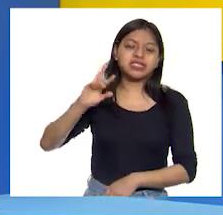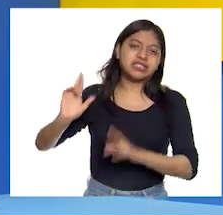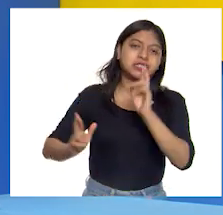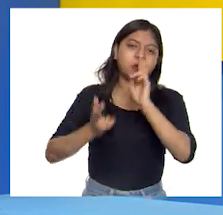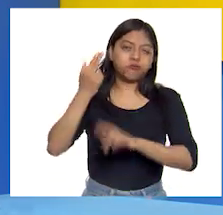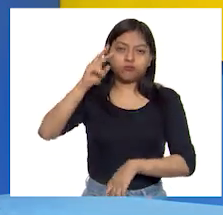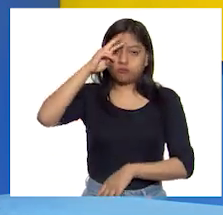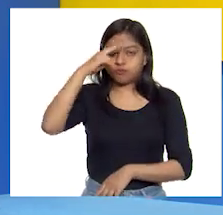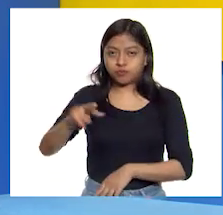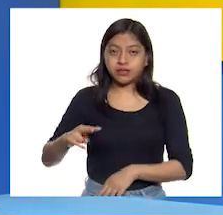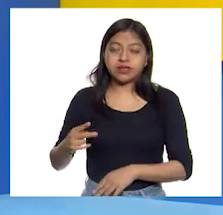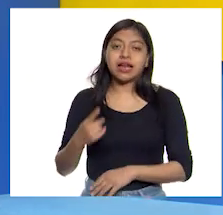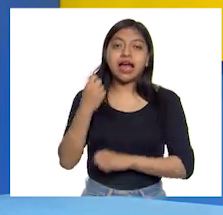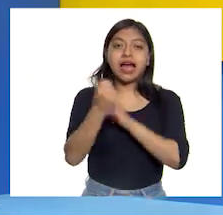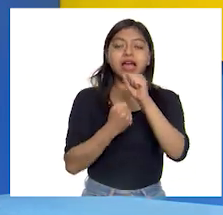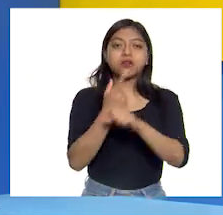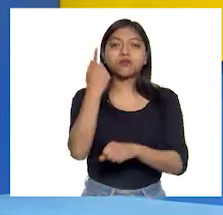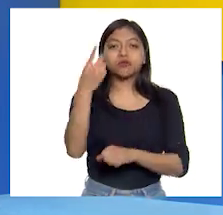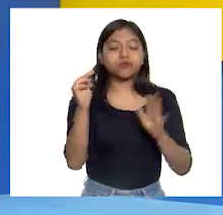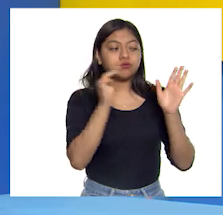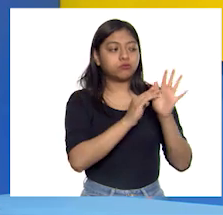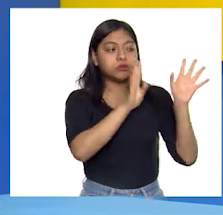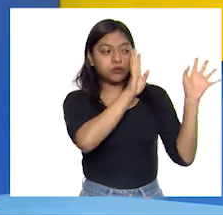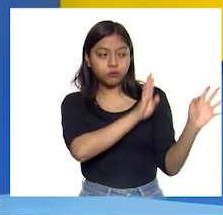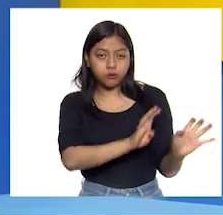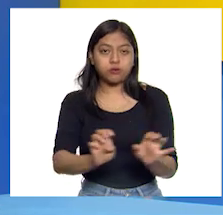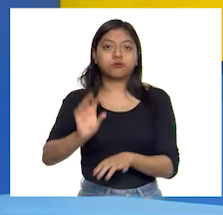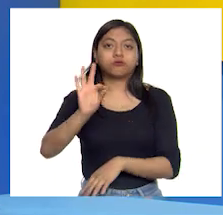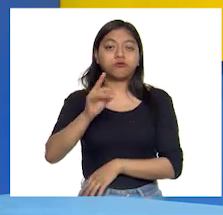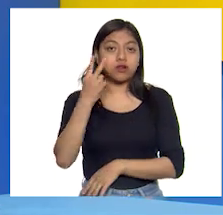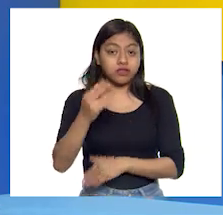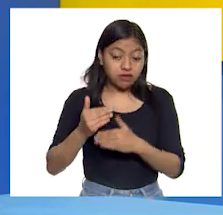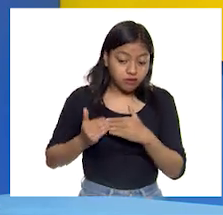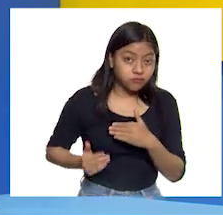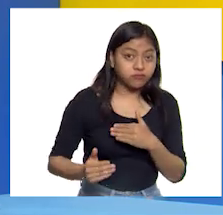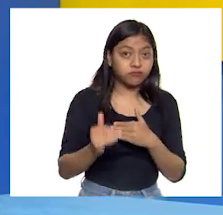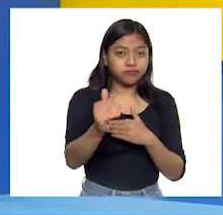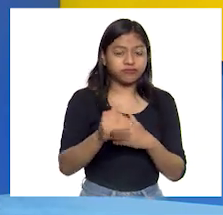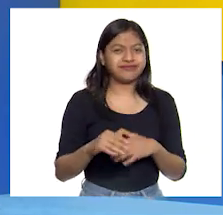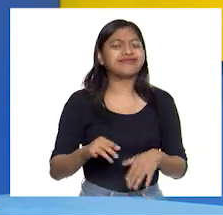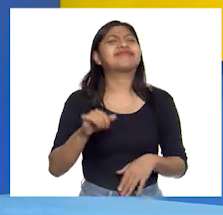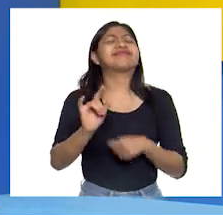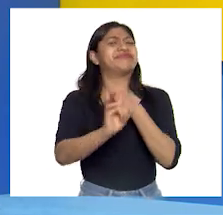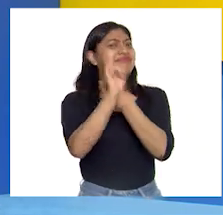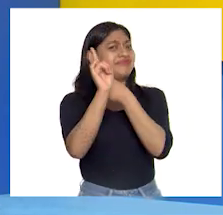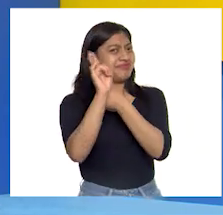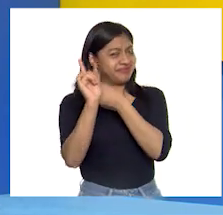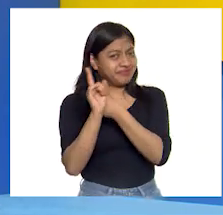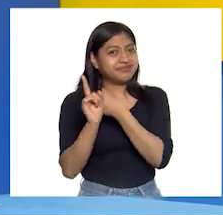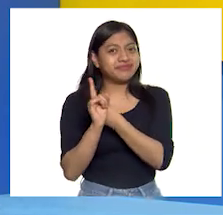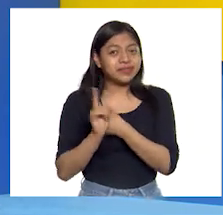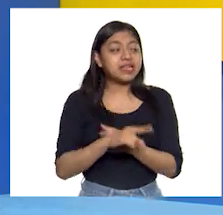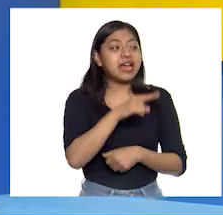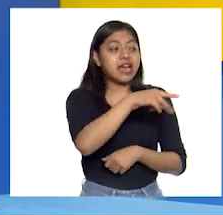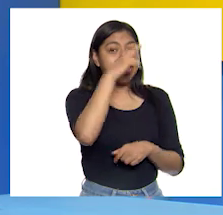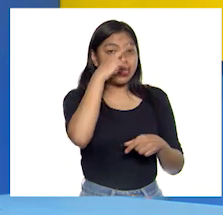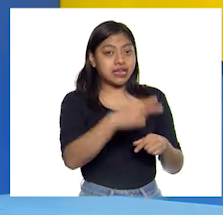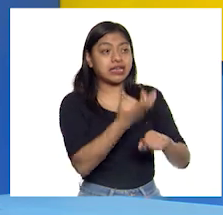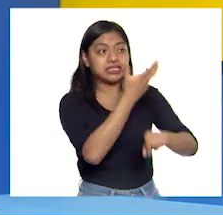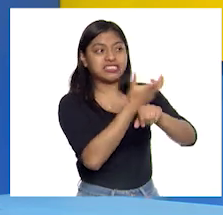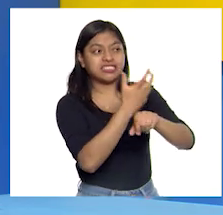Revolución Mexicana y hasta 1942, ese fue un periodo con momentos de mucha tensión para las relaciones entre México y